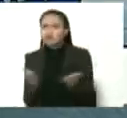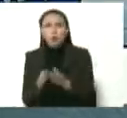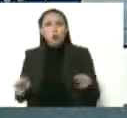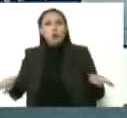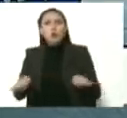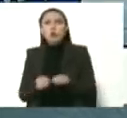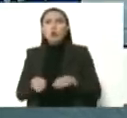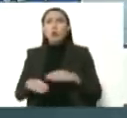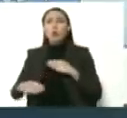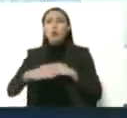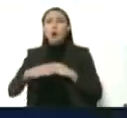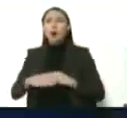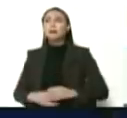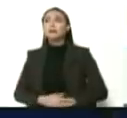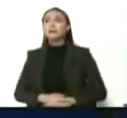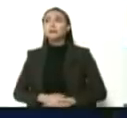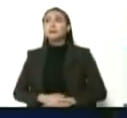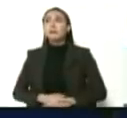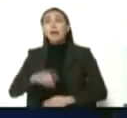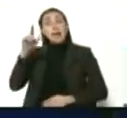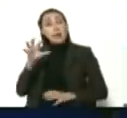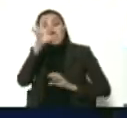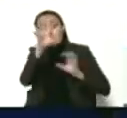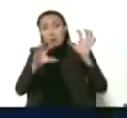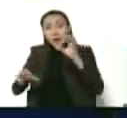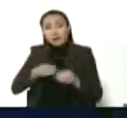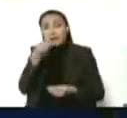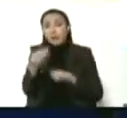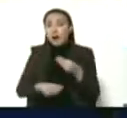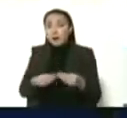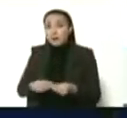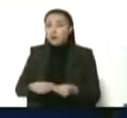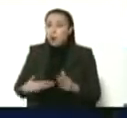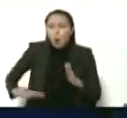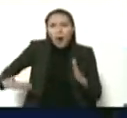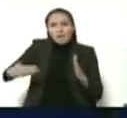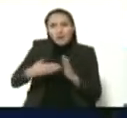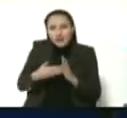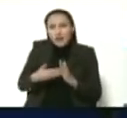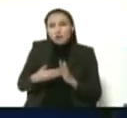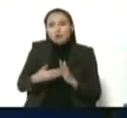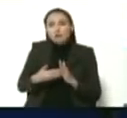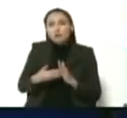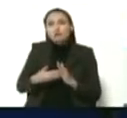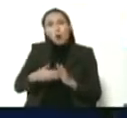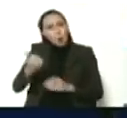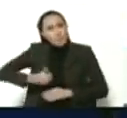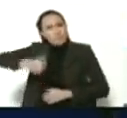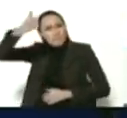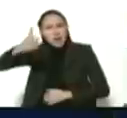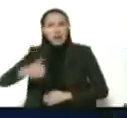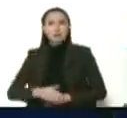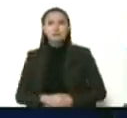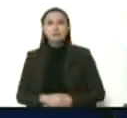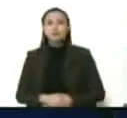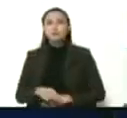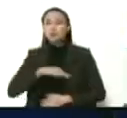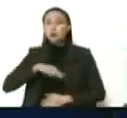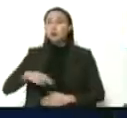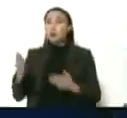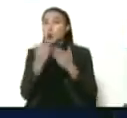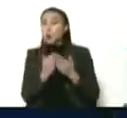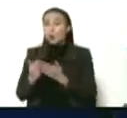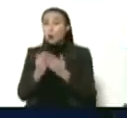atención principal en los países que estaban siendo más afectados por el coronavirus. Recuerdo, empezamos a estudiar el caso